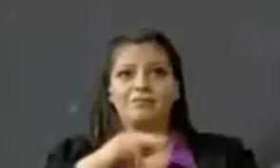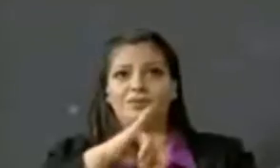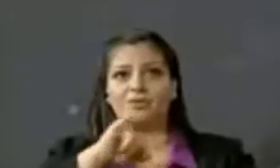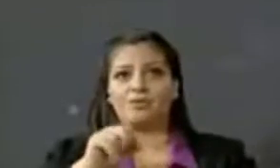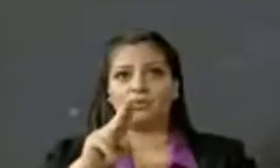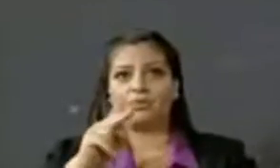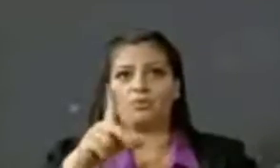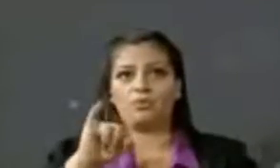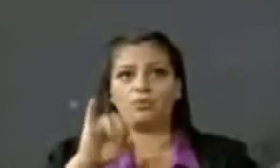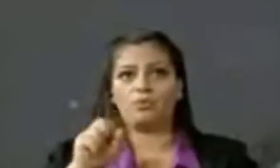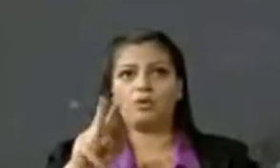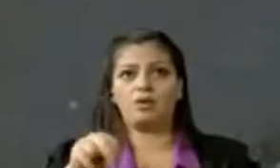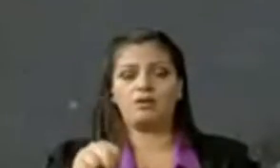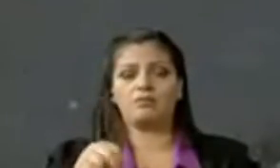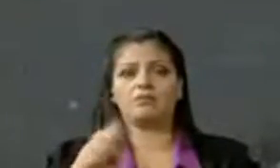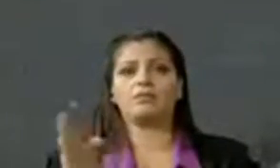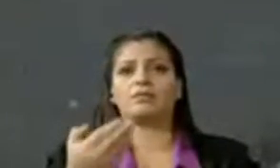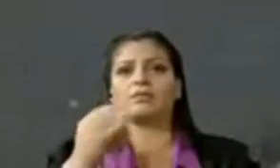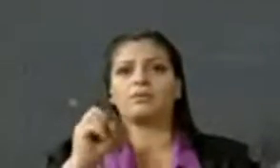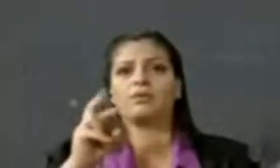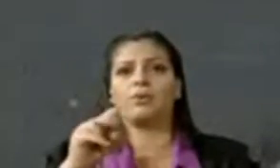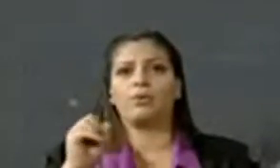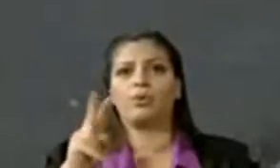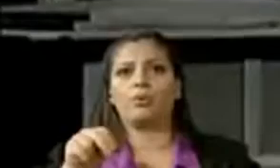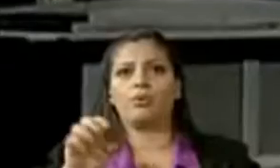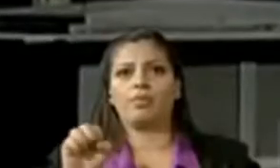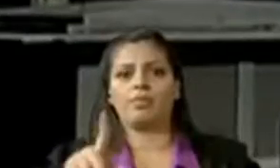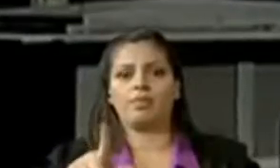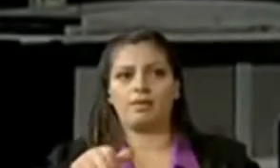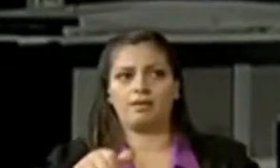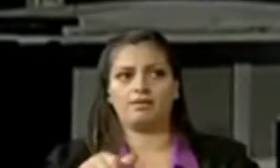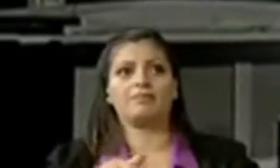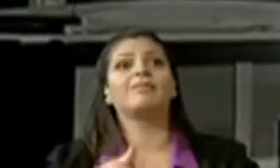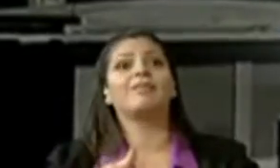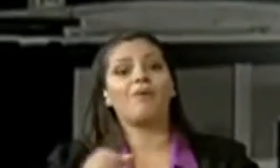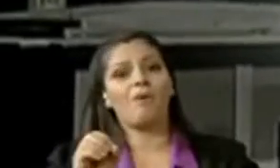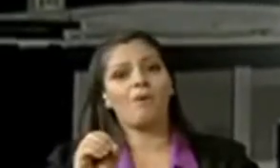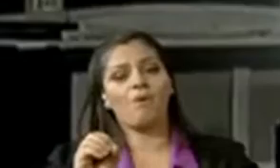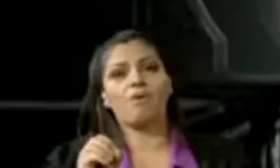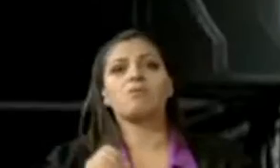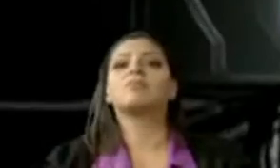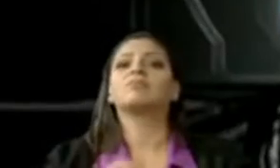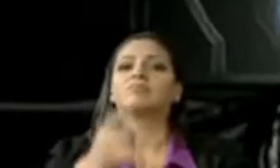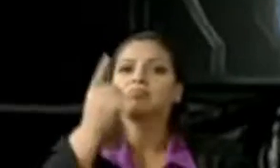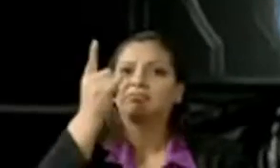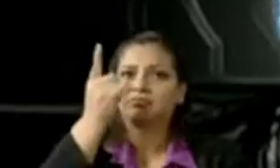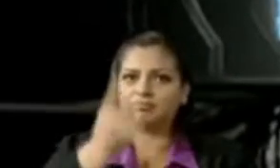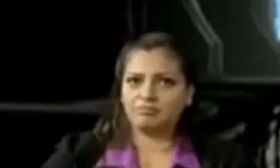la denominó popularmente, la calle del dolor, la calle del dolor.